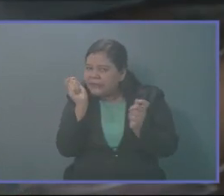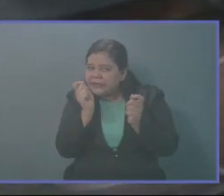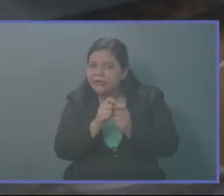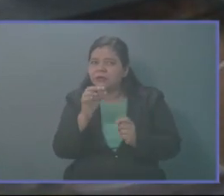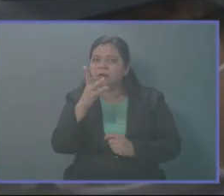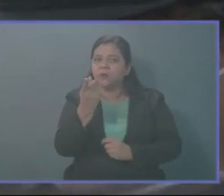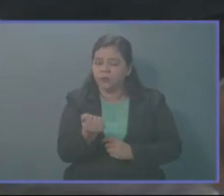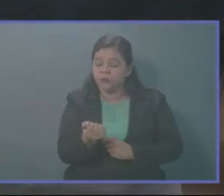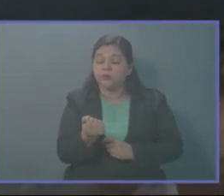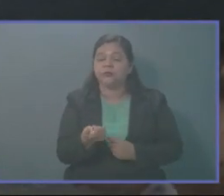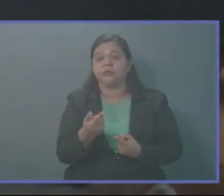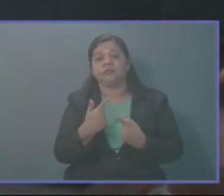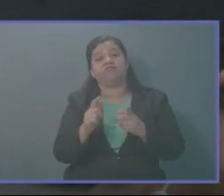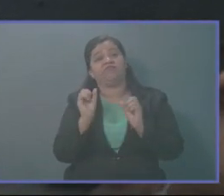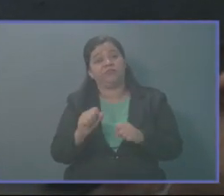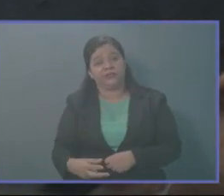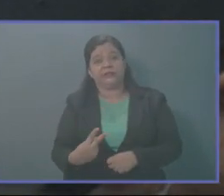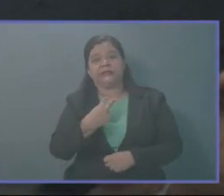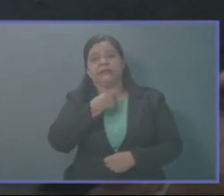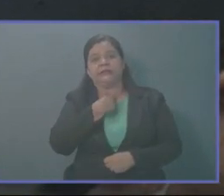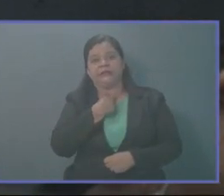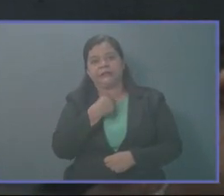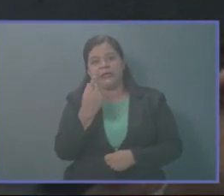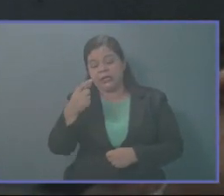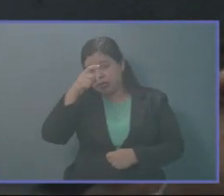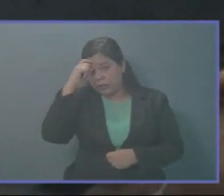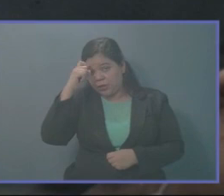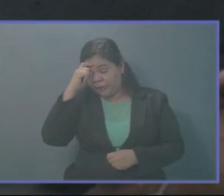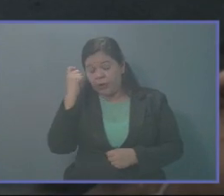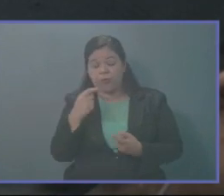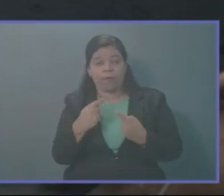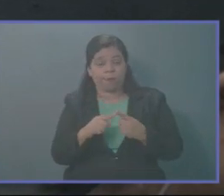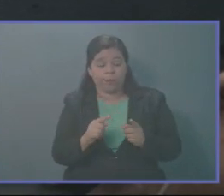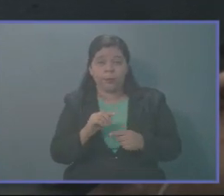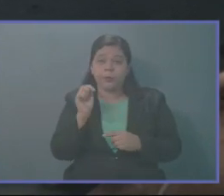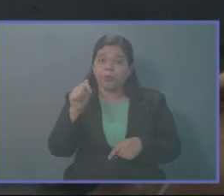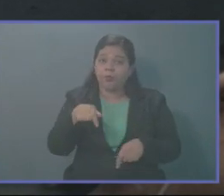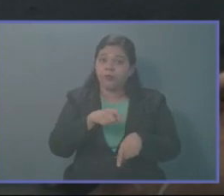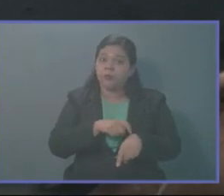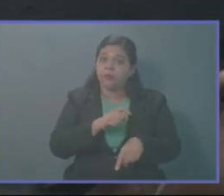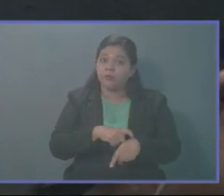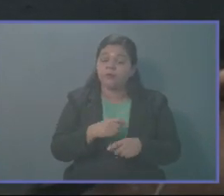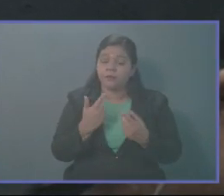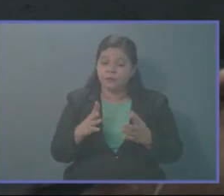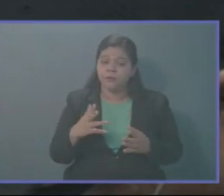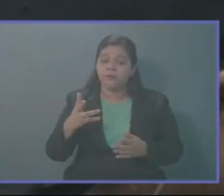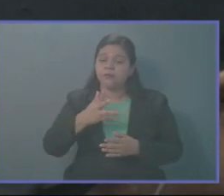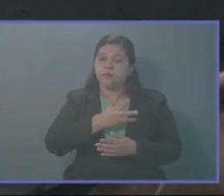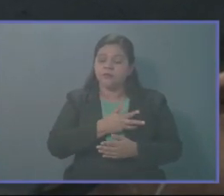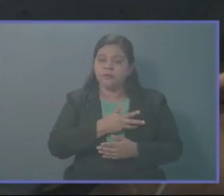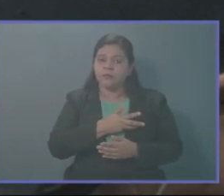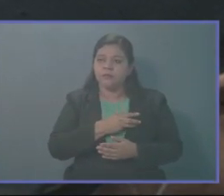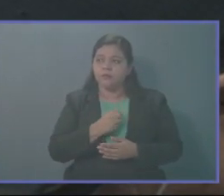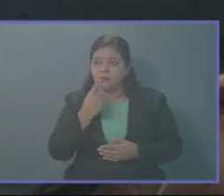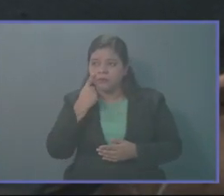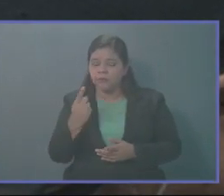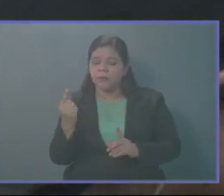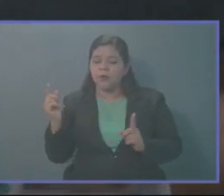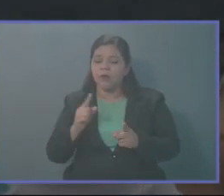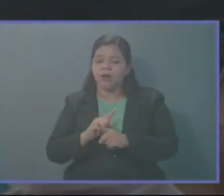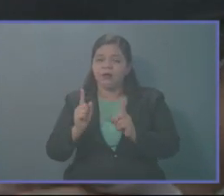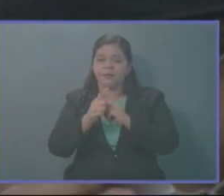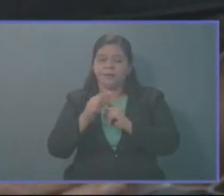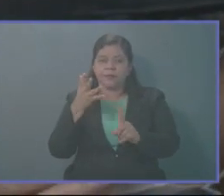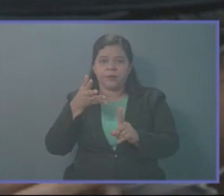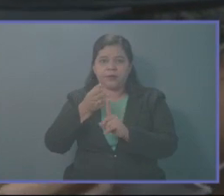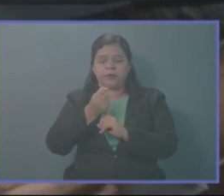que pueden paralizar el trabajo del fondo, y además que acá prácticamente se le está también desvirtuando o cambiando el objetivo